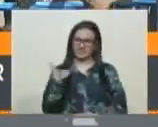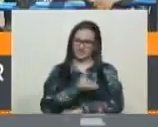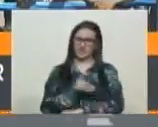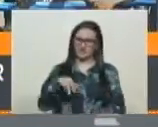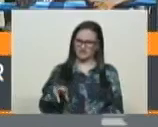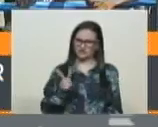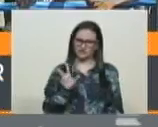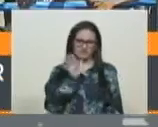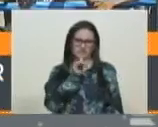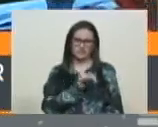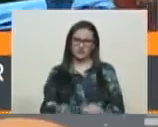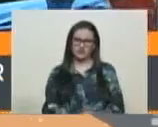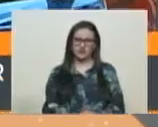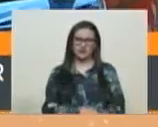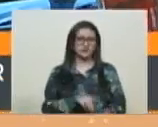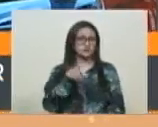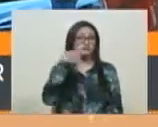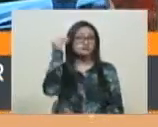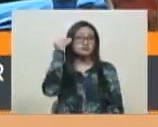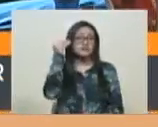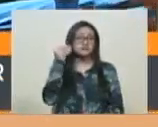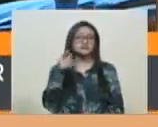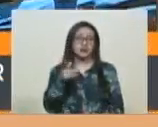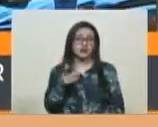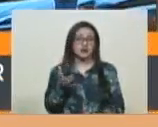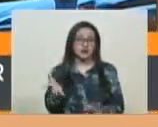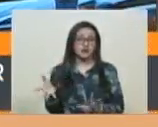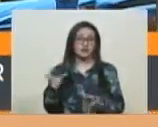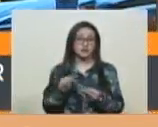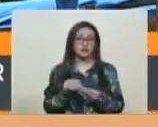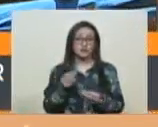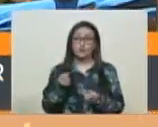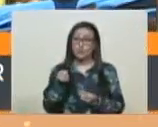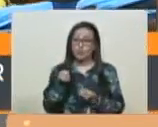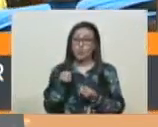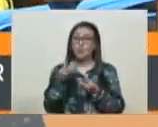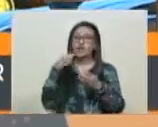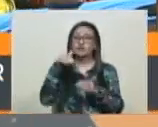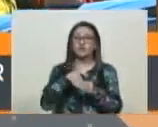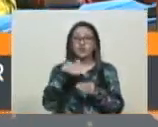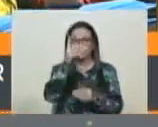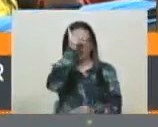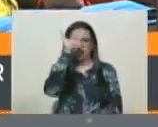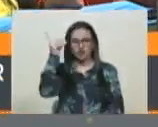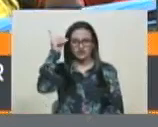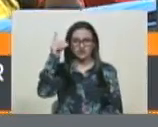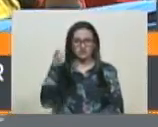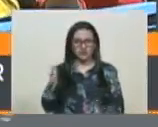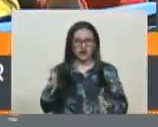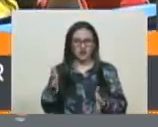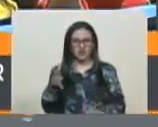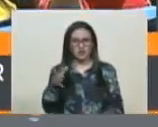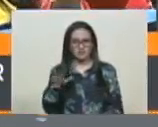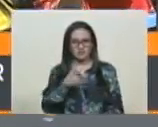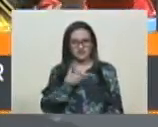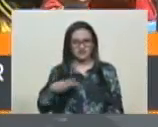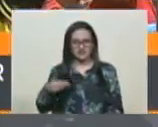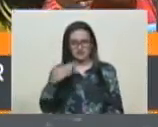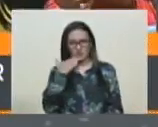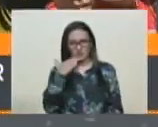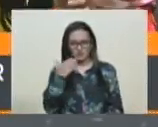Que todo el mundo saque sus conclusiones y cuente también los votos con los que llegó el señor Donald Trump a la presidencia de los Estados